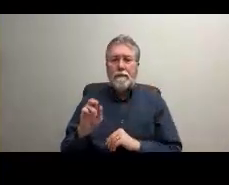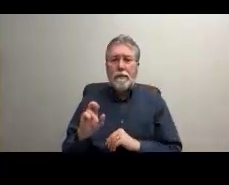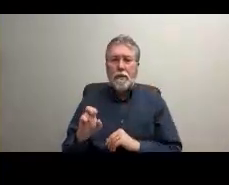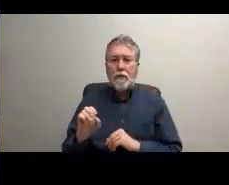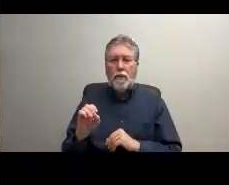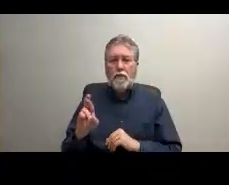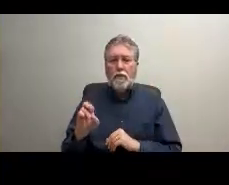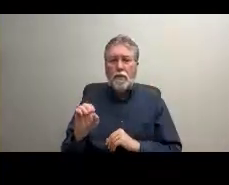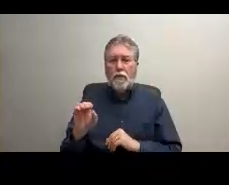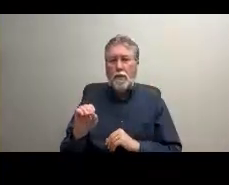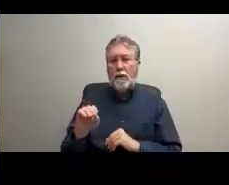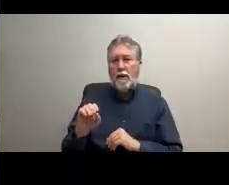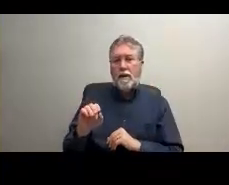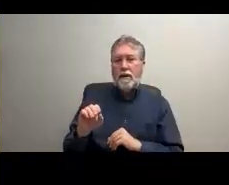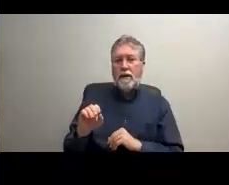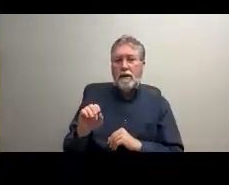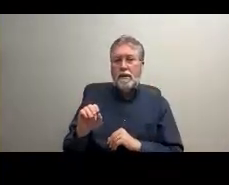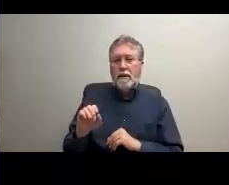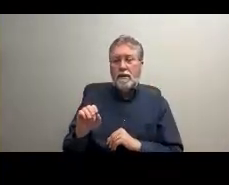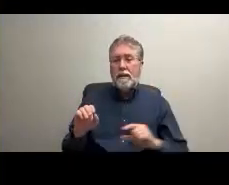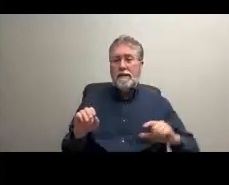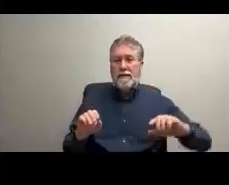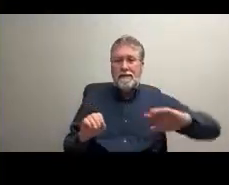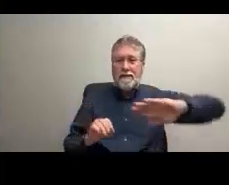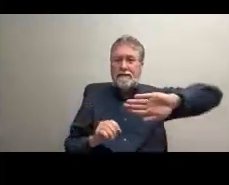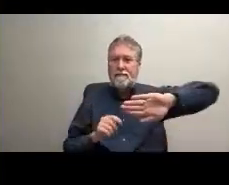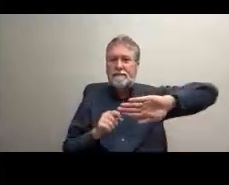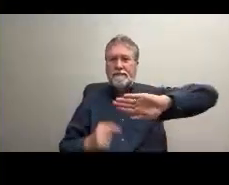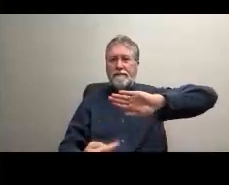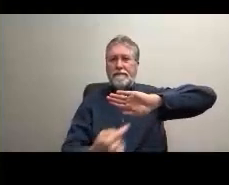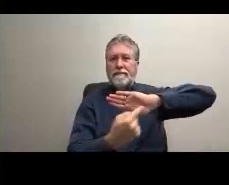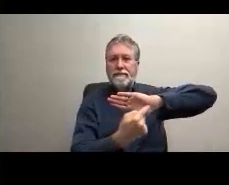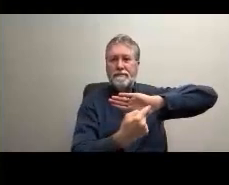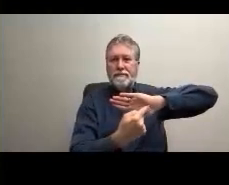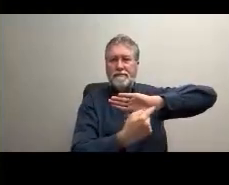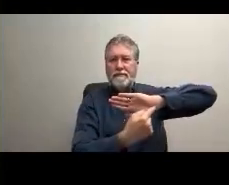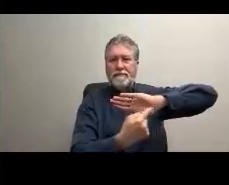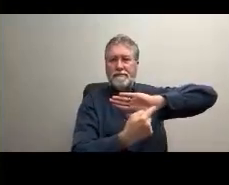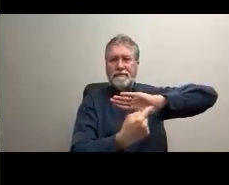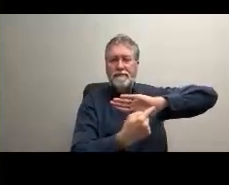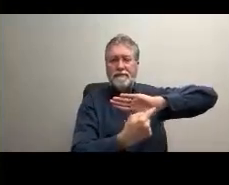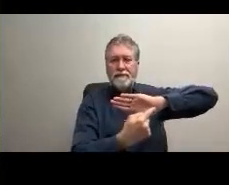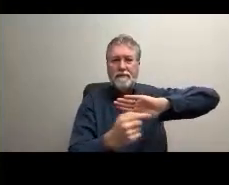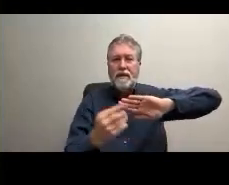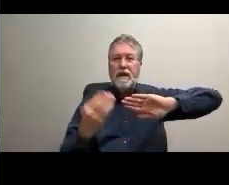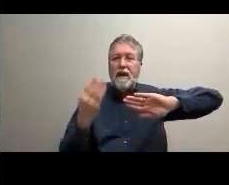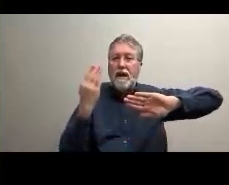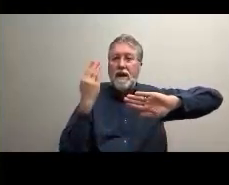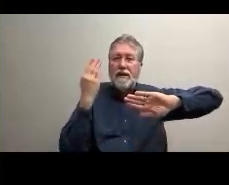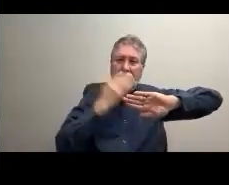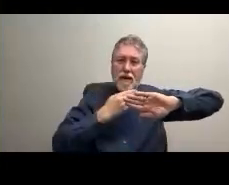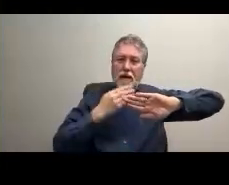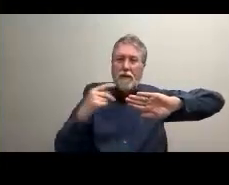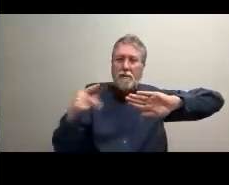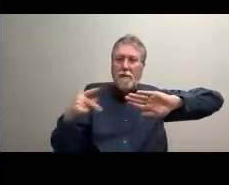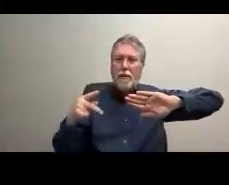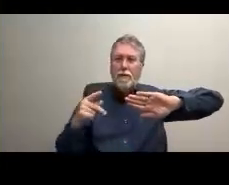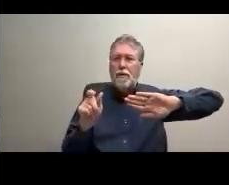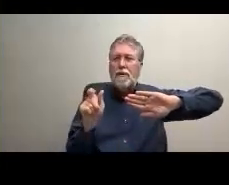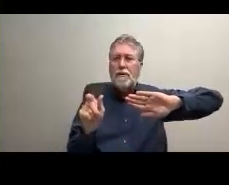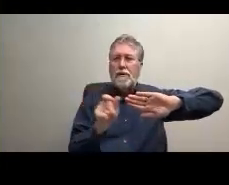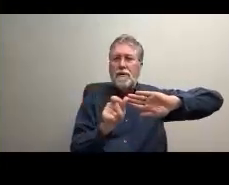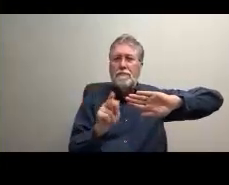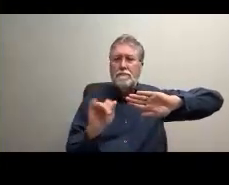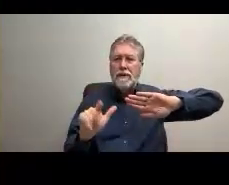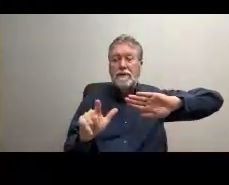la izquierda donde se ven un montón de píxeles morados. Se ve similar a la trayectoria del huracán. Y también sé